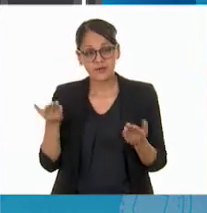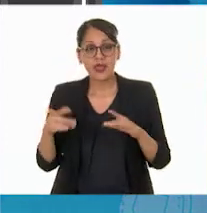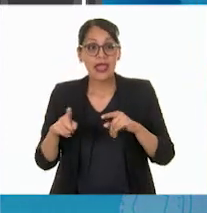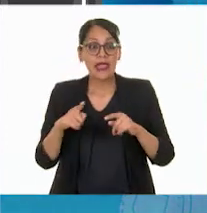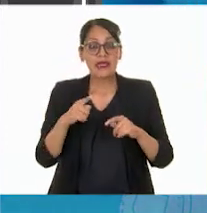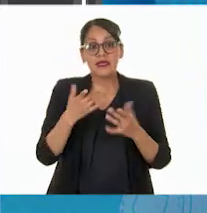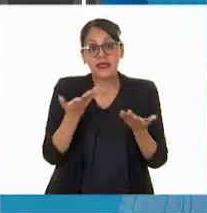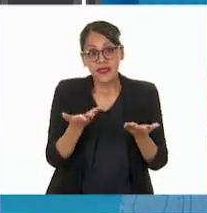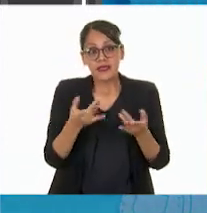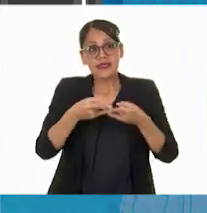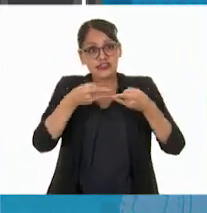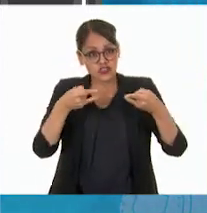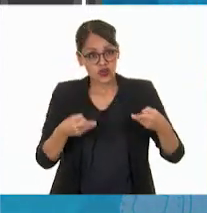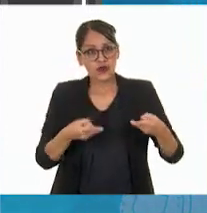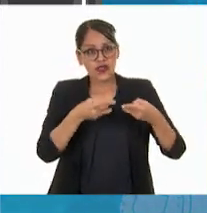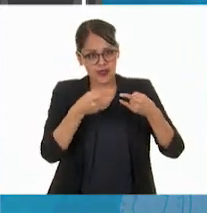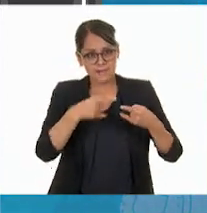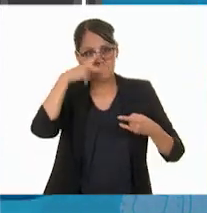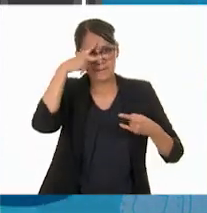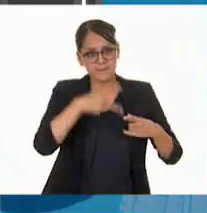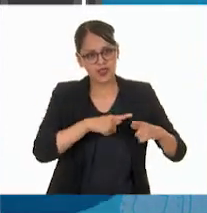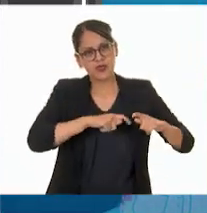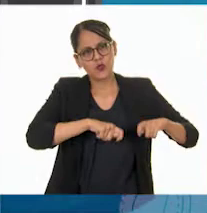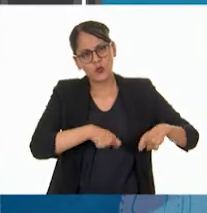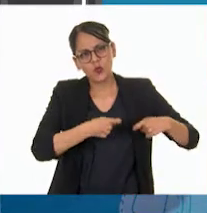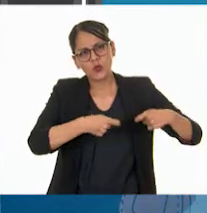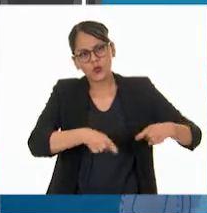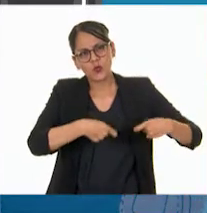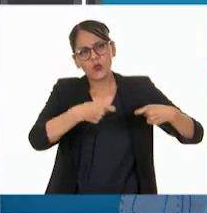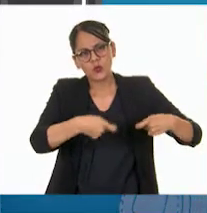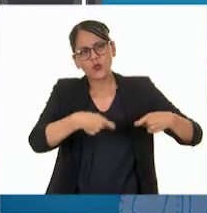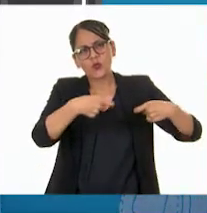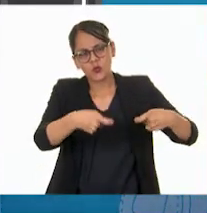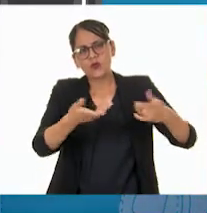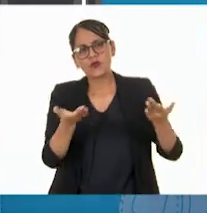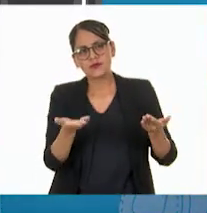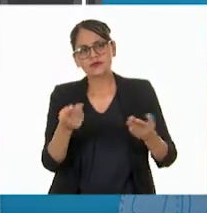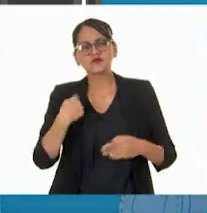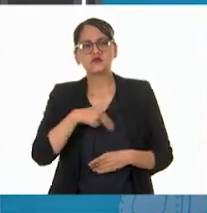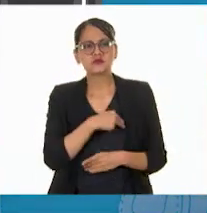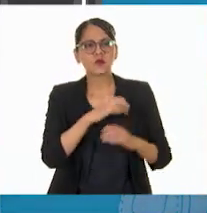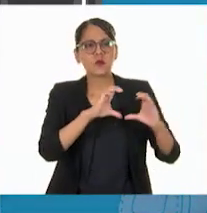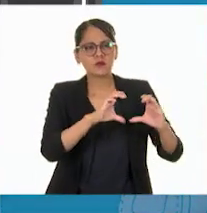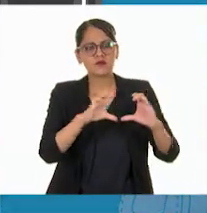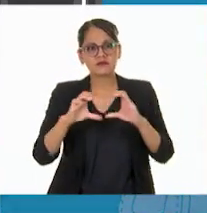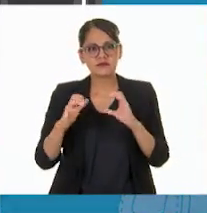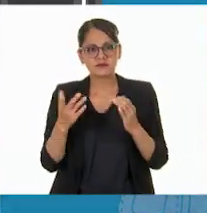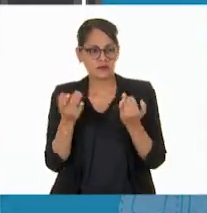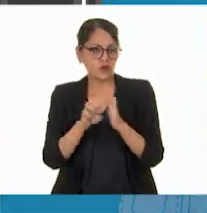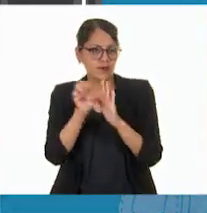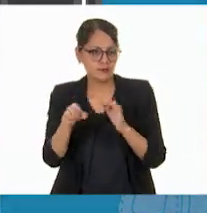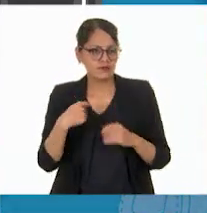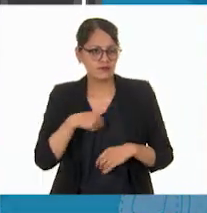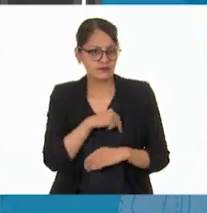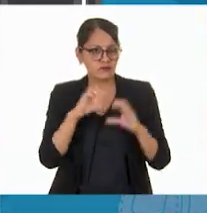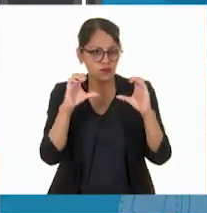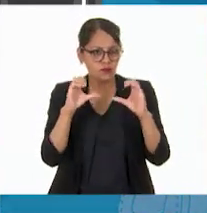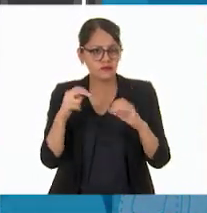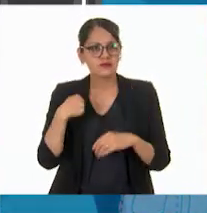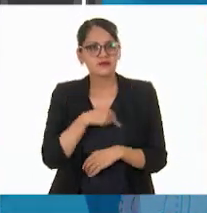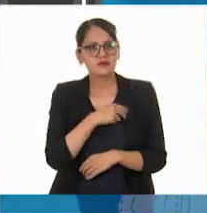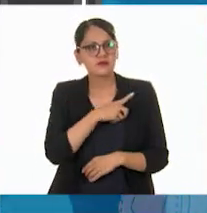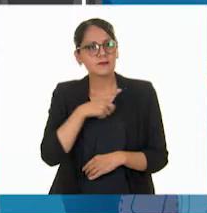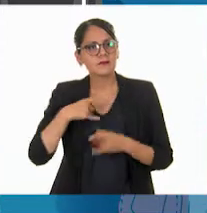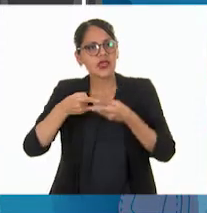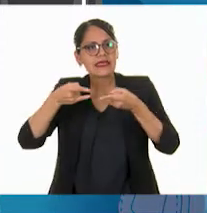historia nos dan identidad y nos brindan mucha, mucha alegría. Por eso hay que cuidarlas, y para cuidarlas tenemos que conocer